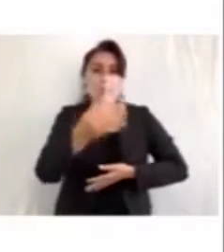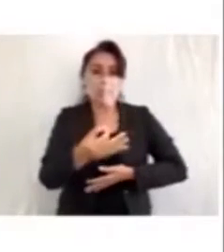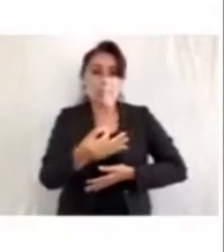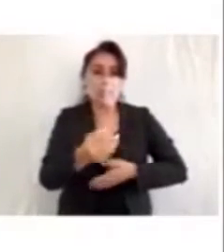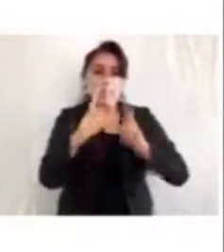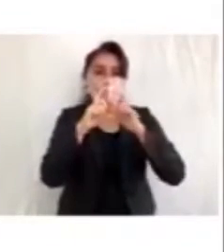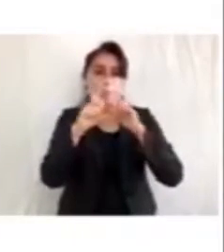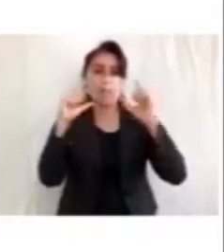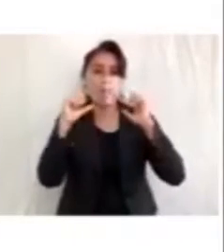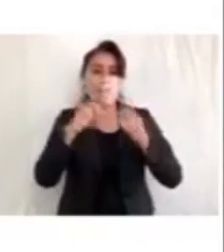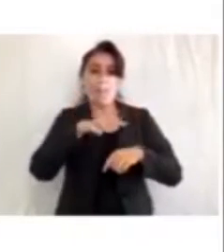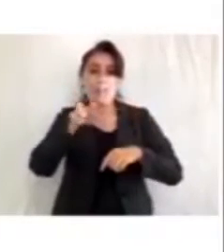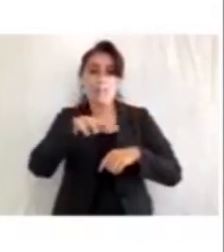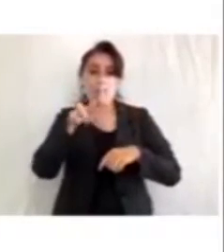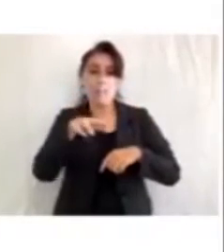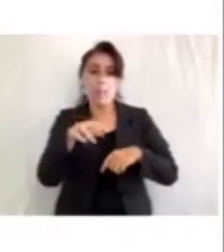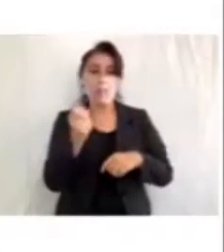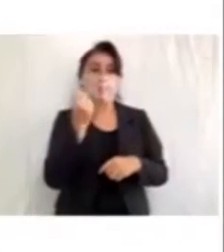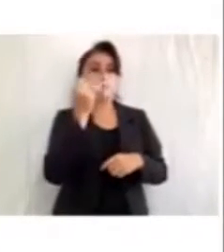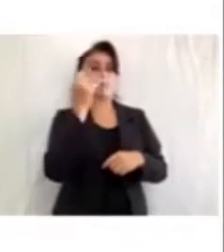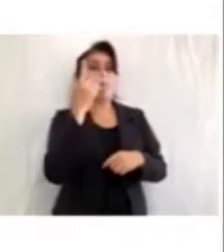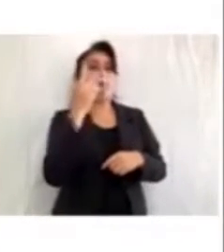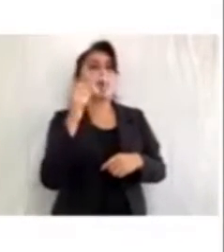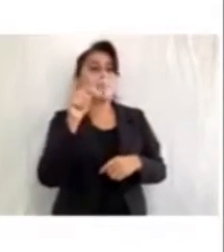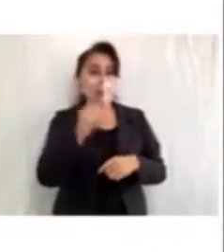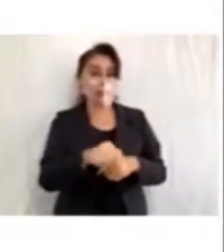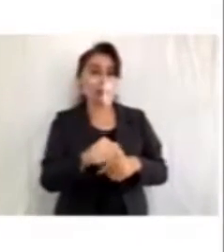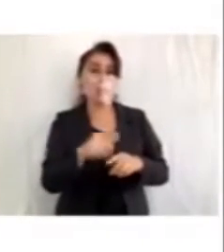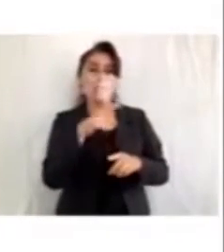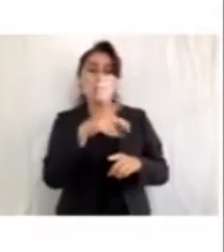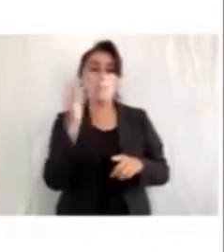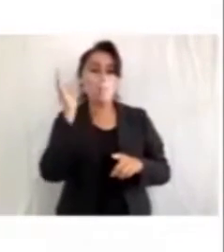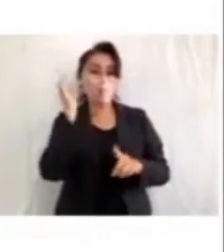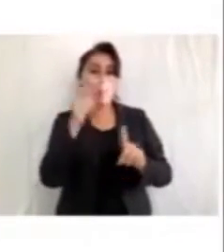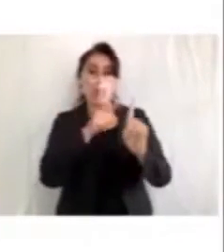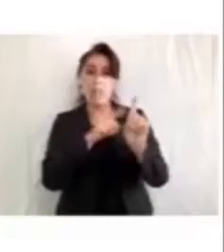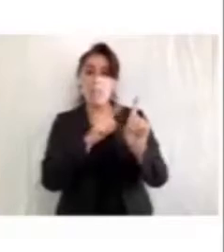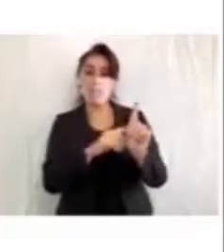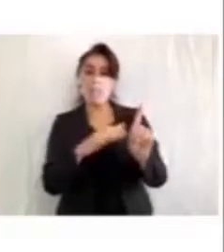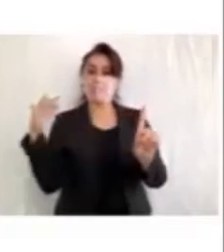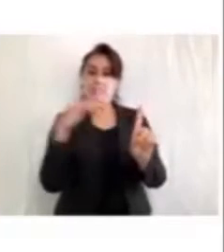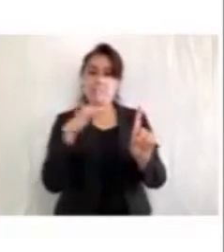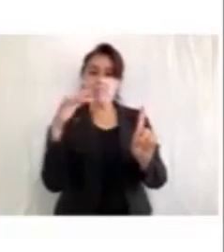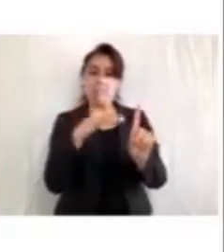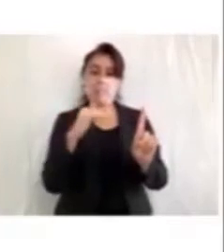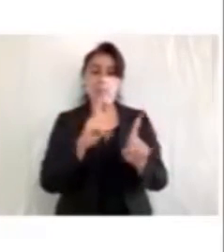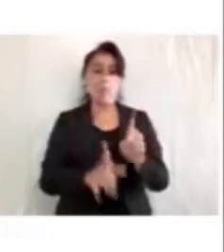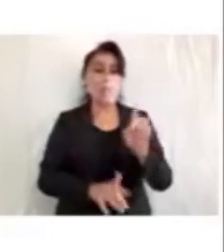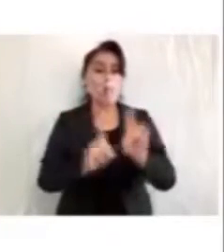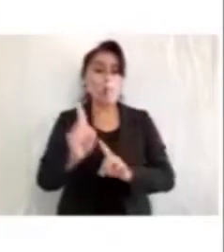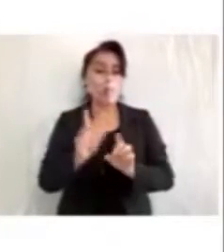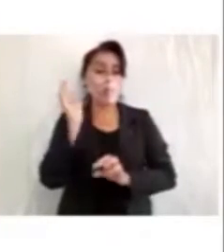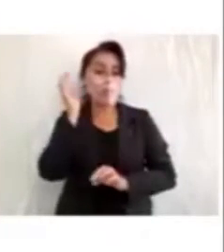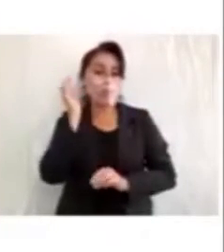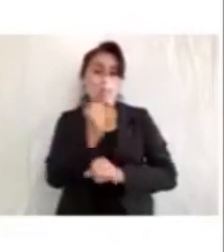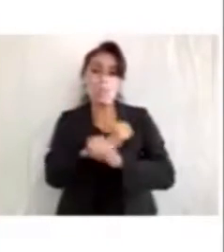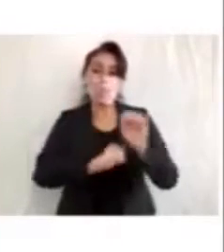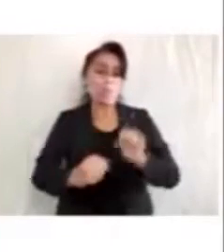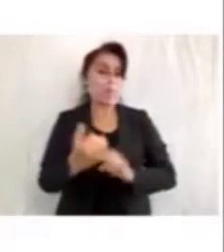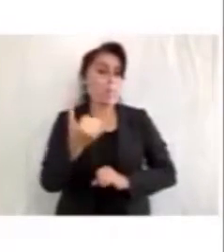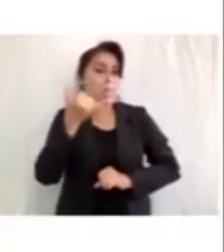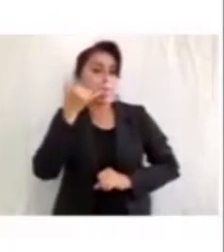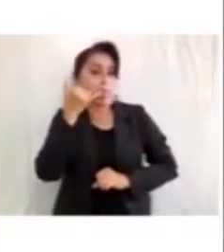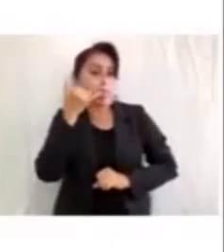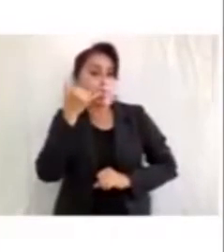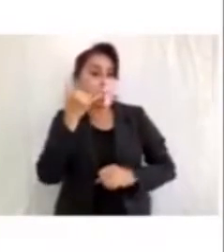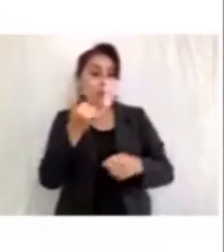clave Mascarilla 19, se activarán todos los protocolos. Es por eso que si alguna mujer que no puede realizar una llamada porque tiene